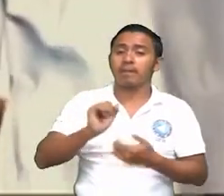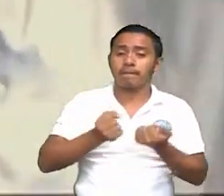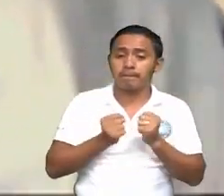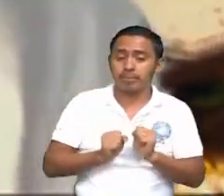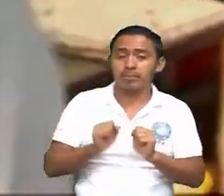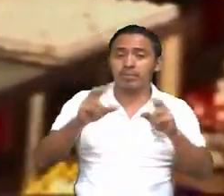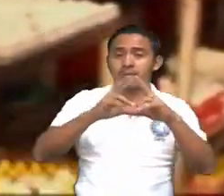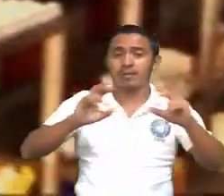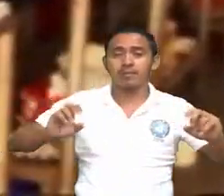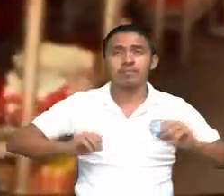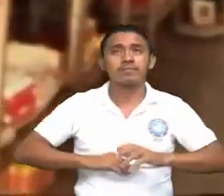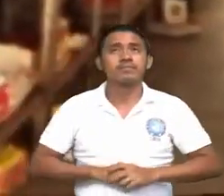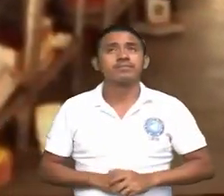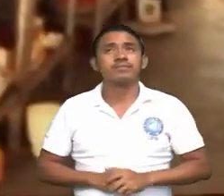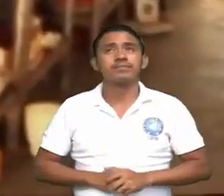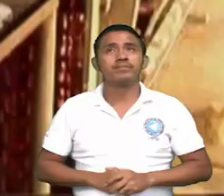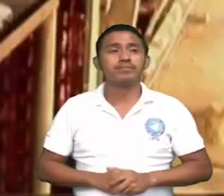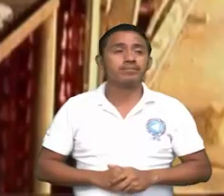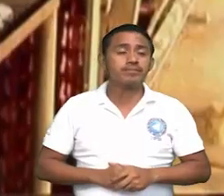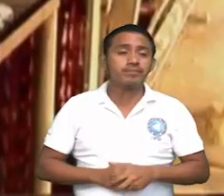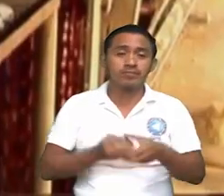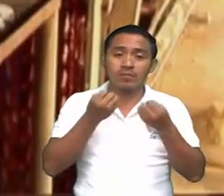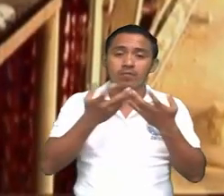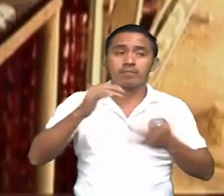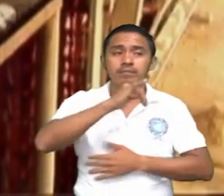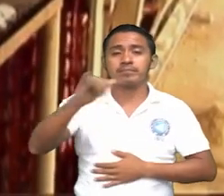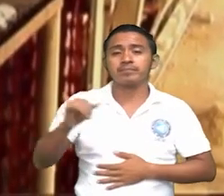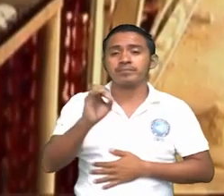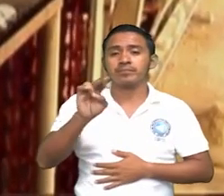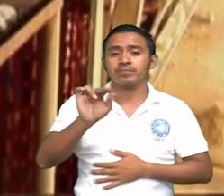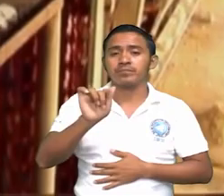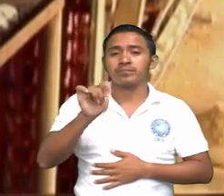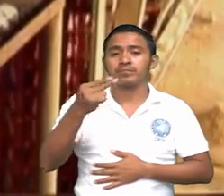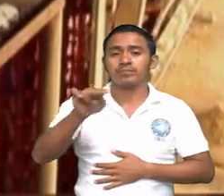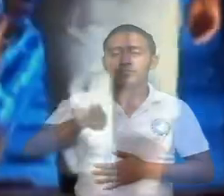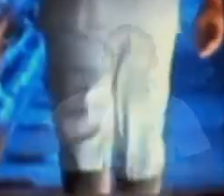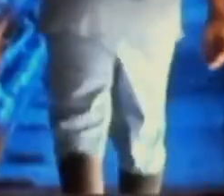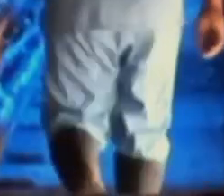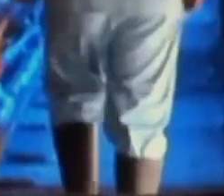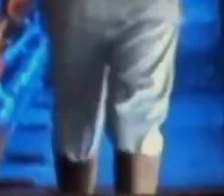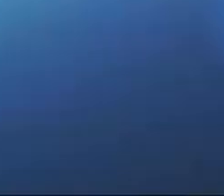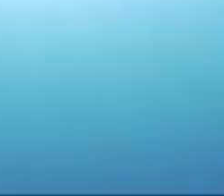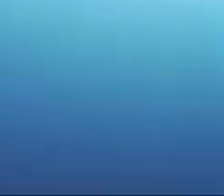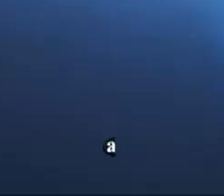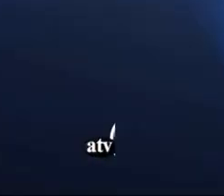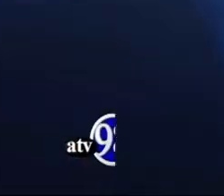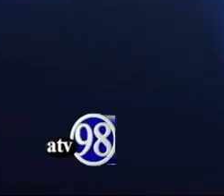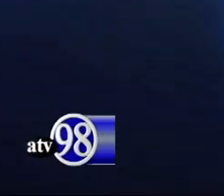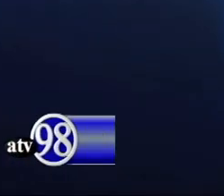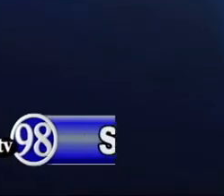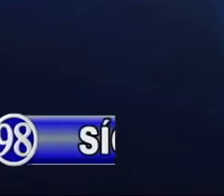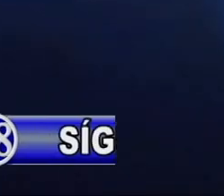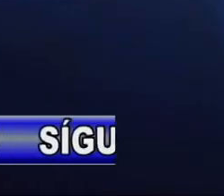nuestro país. Para el canal parlamentario informó Jonathan Castro.